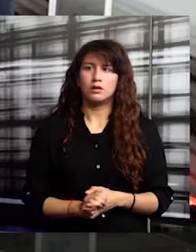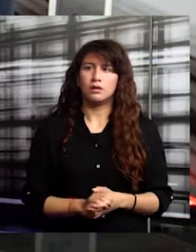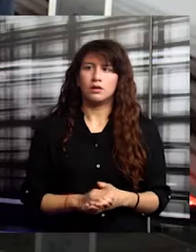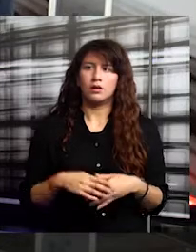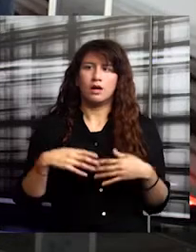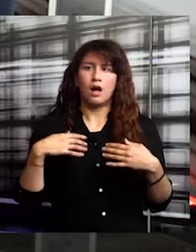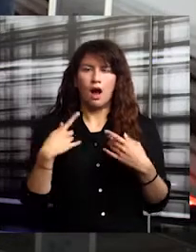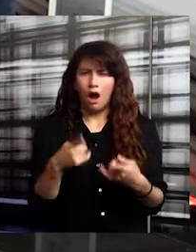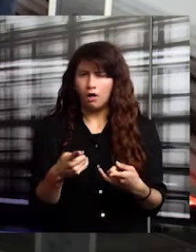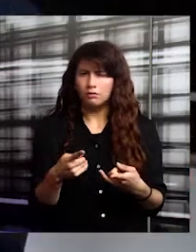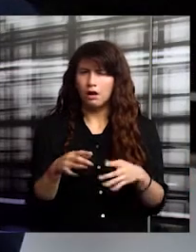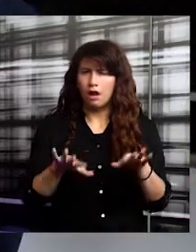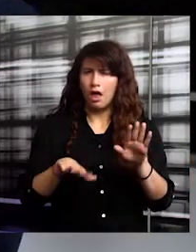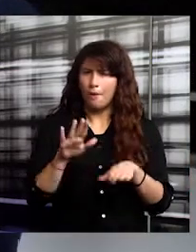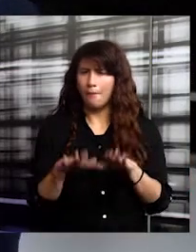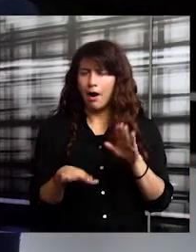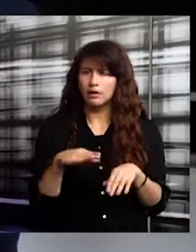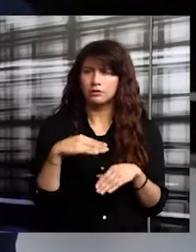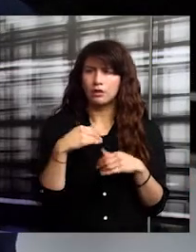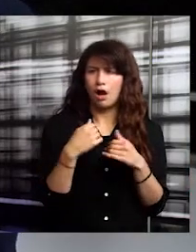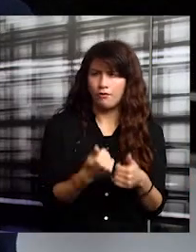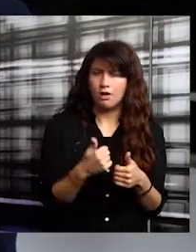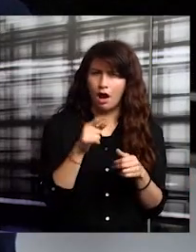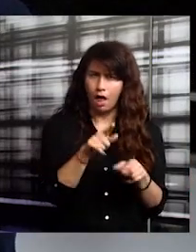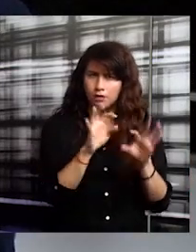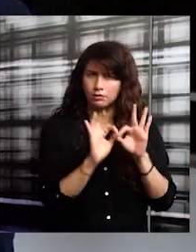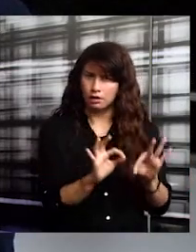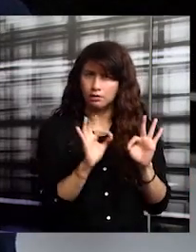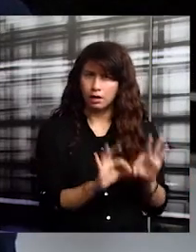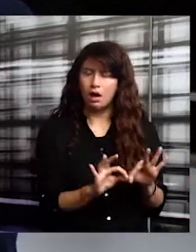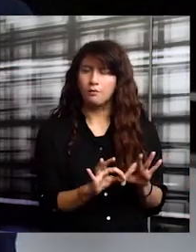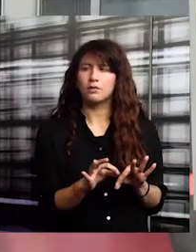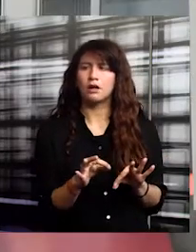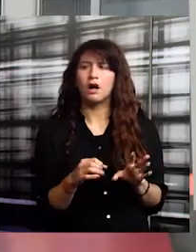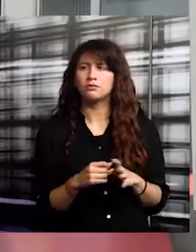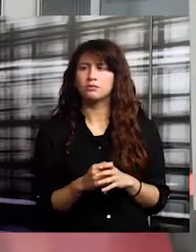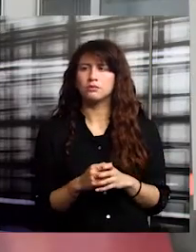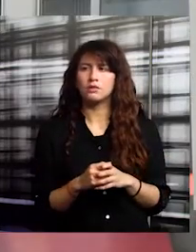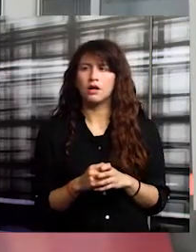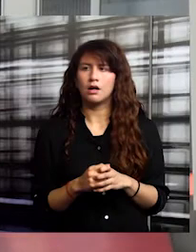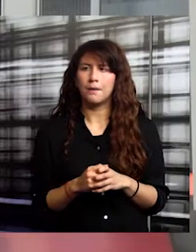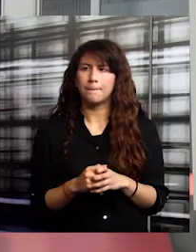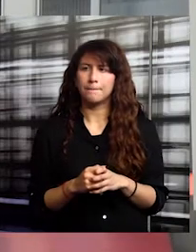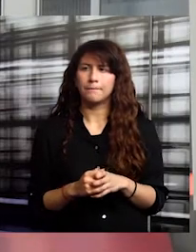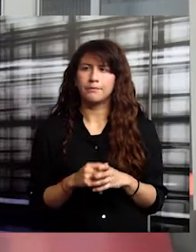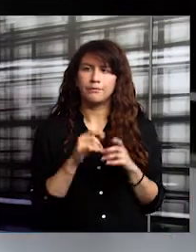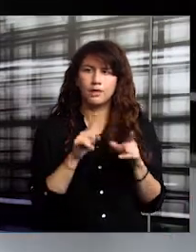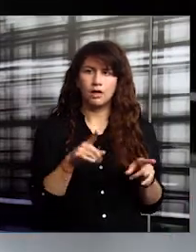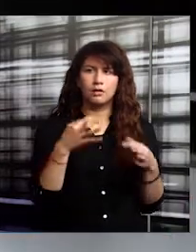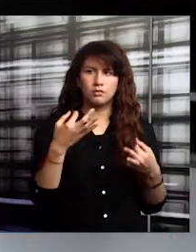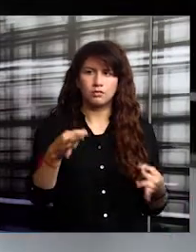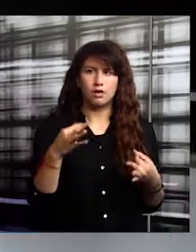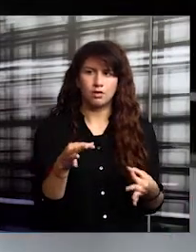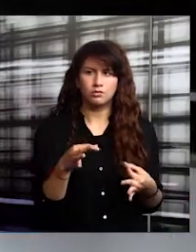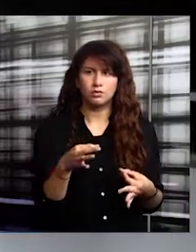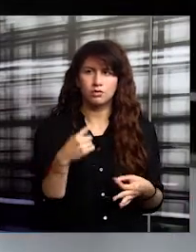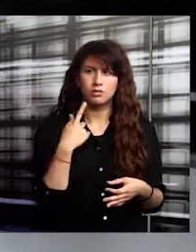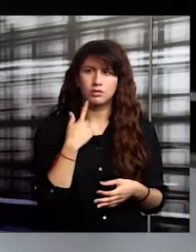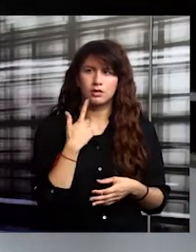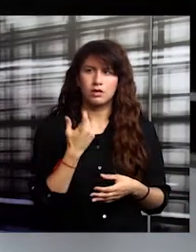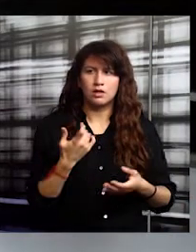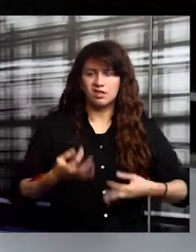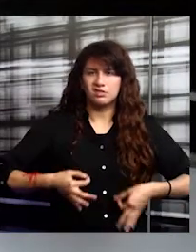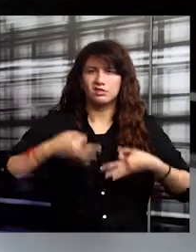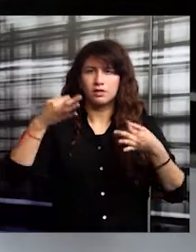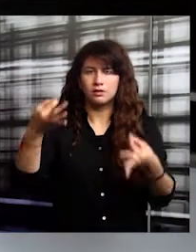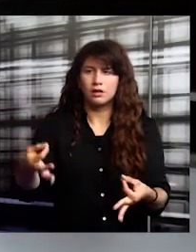determinación de ceder en cierto modo, que se cede y se afloja? Se cede, ¿no es cierto?, y se entrega. Entonces, dígame, ¿a usted le parece bien eso de que sea desde este punto